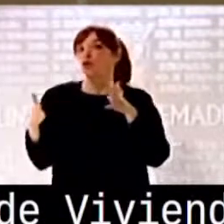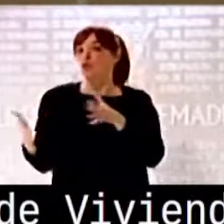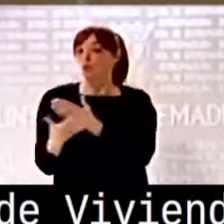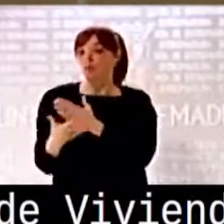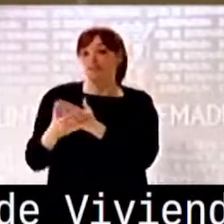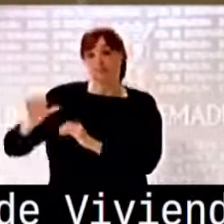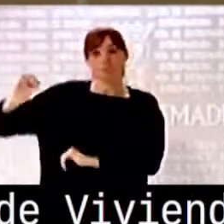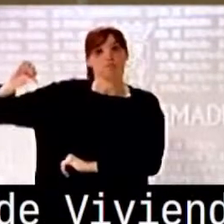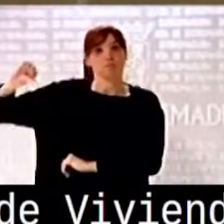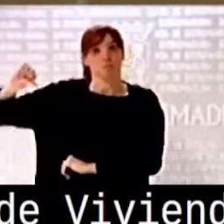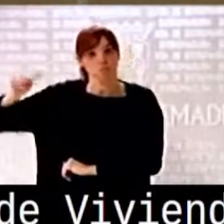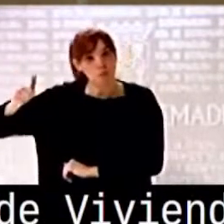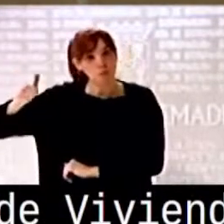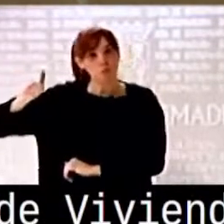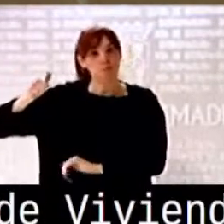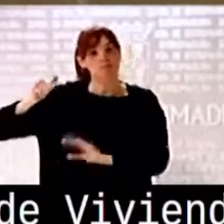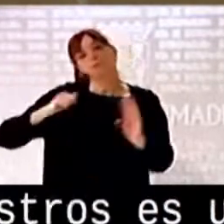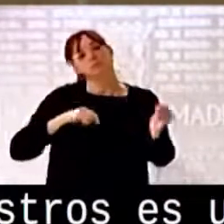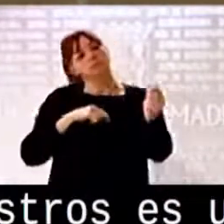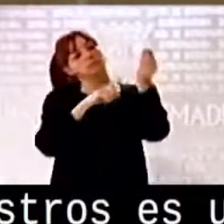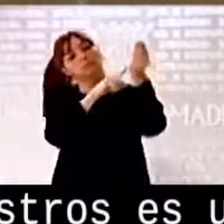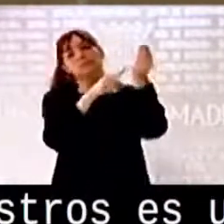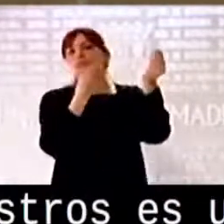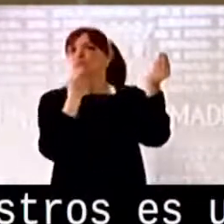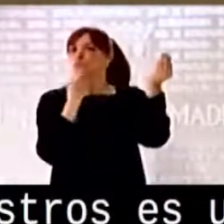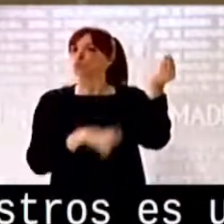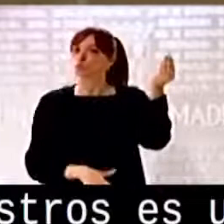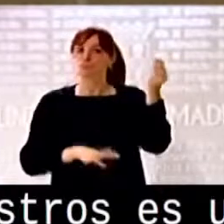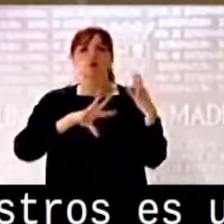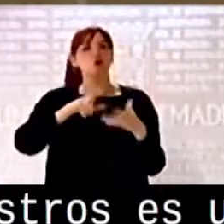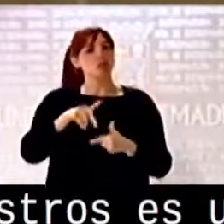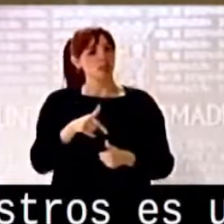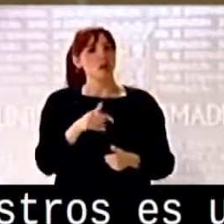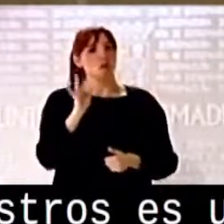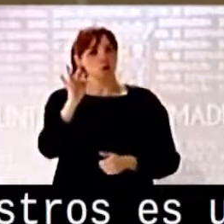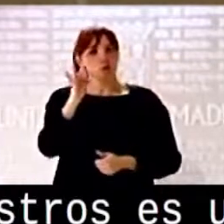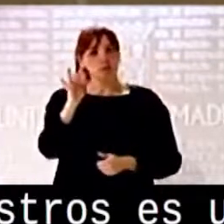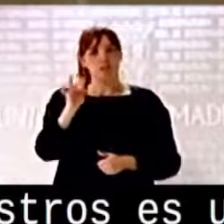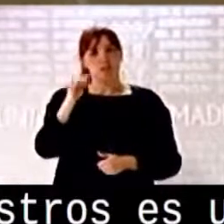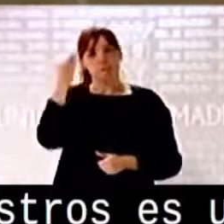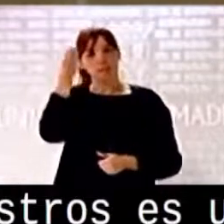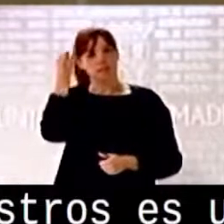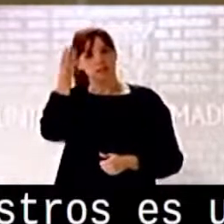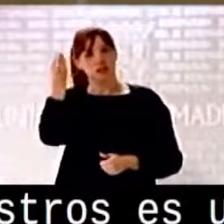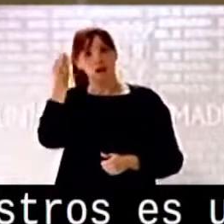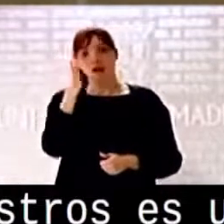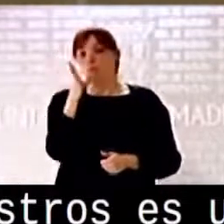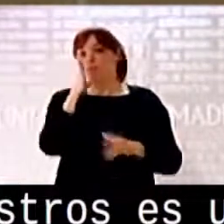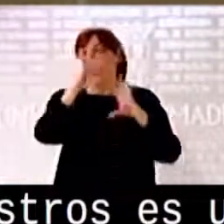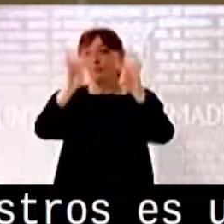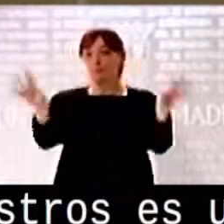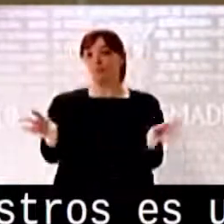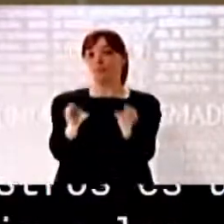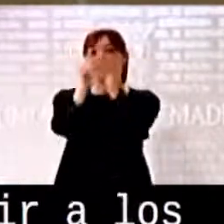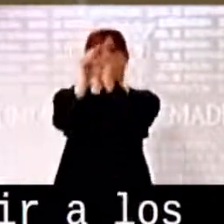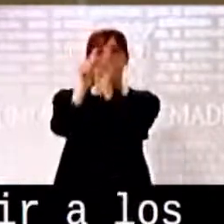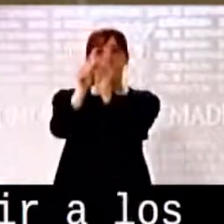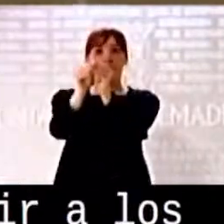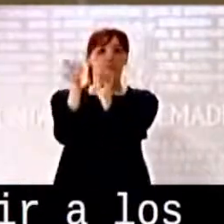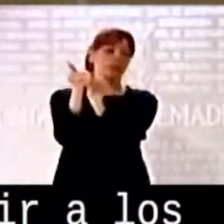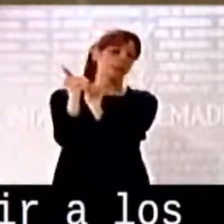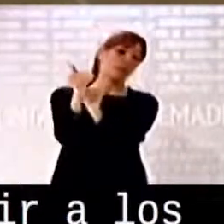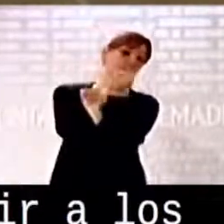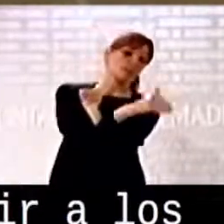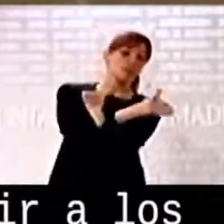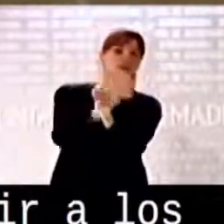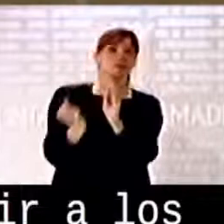de Ministros es una magnífica noticia y que se va a unir a los pilares que hemos